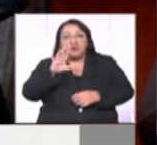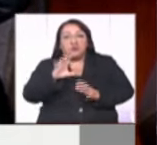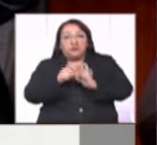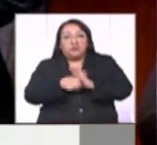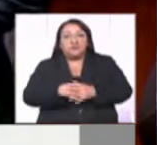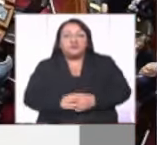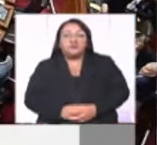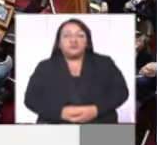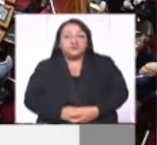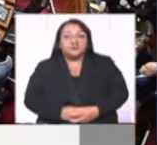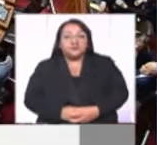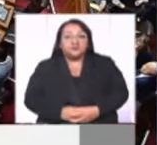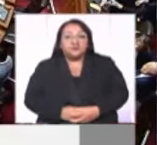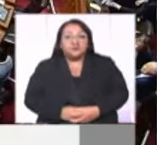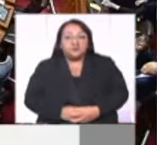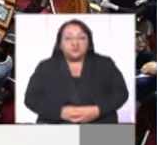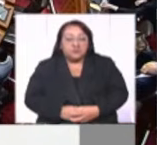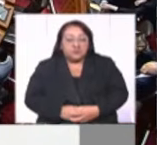minutos.